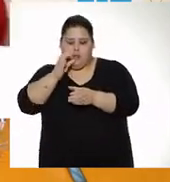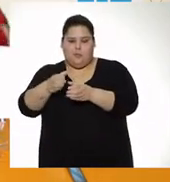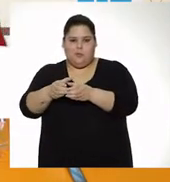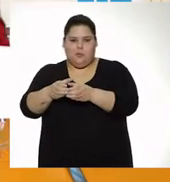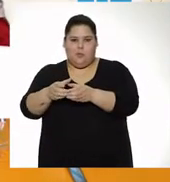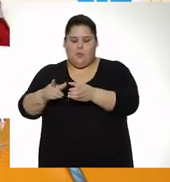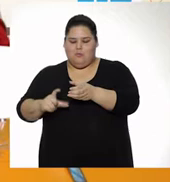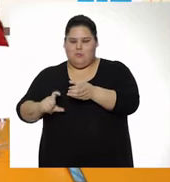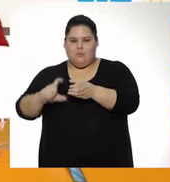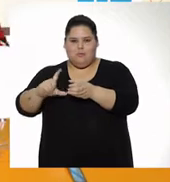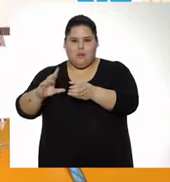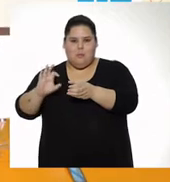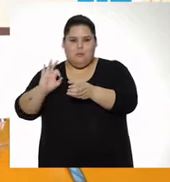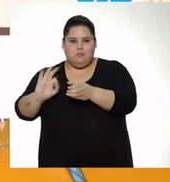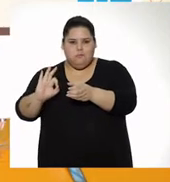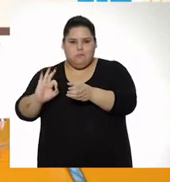de vinagre